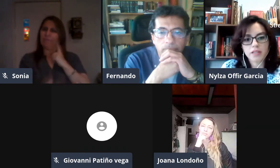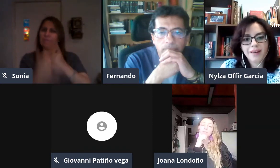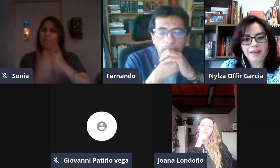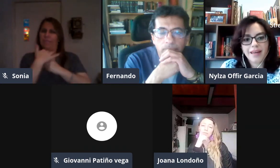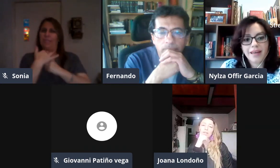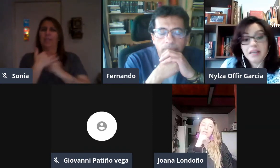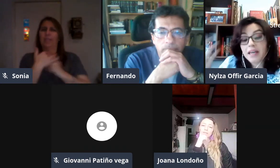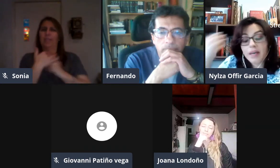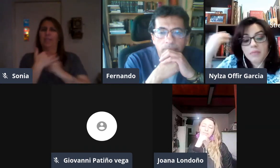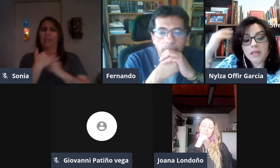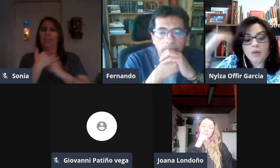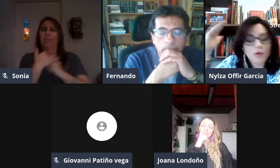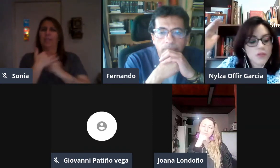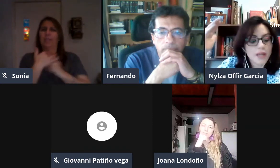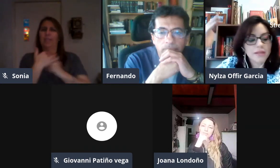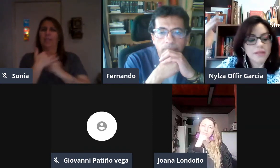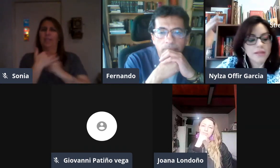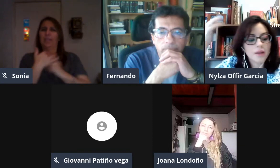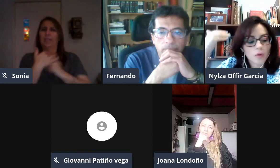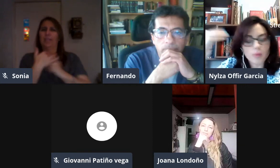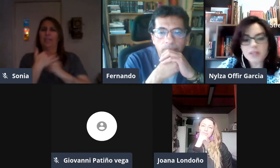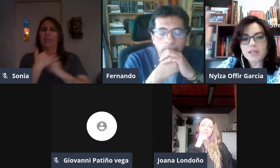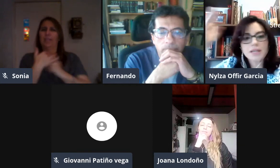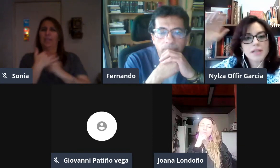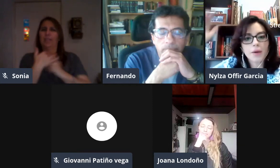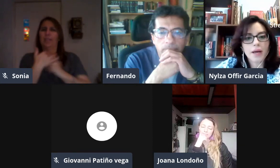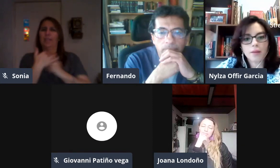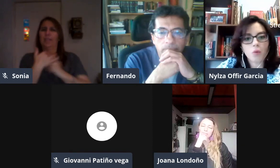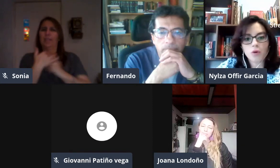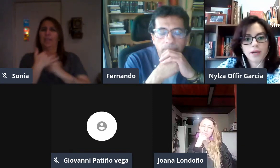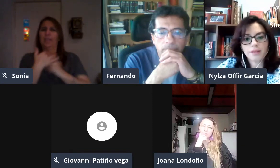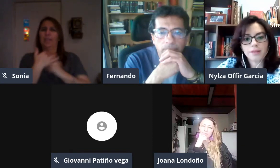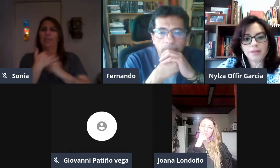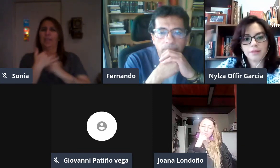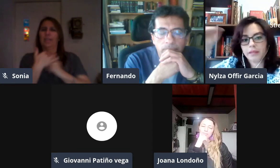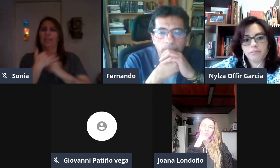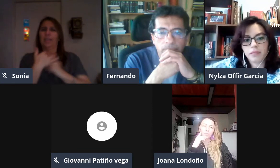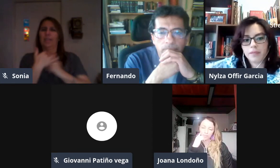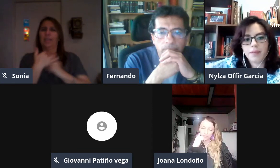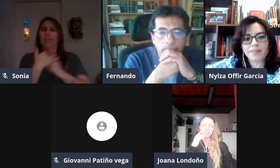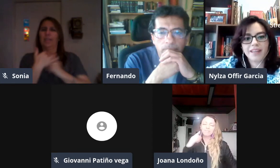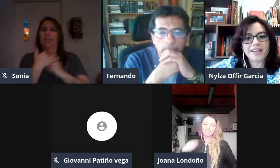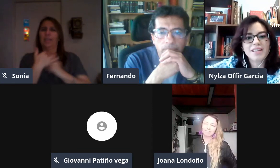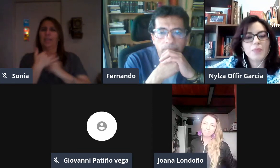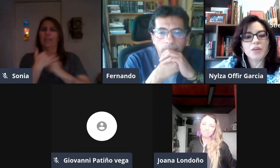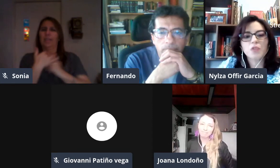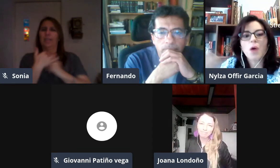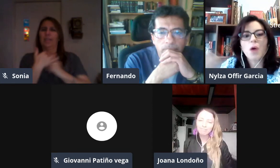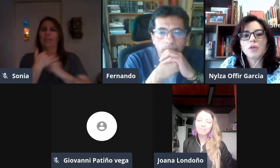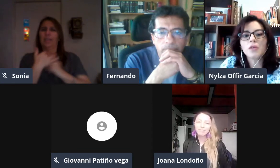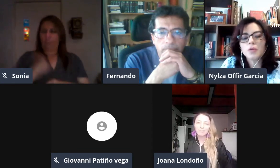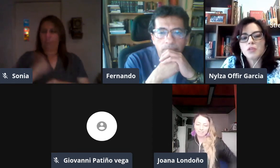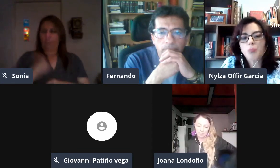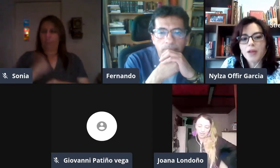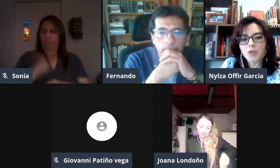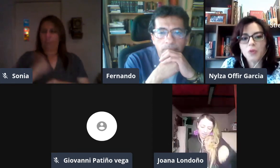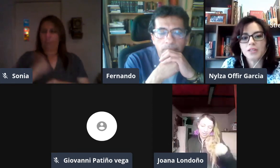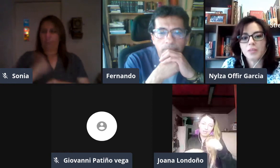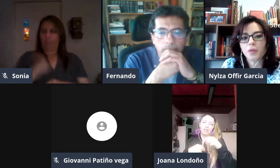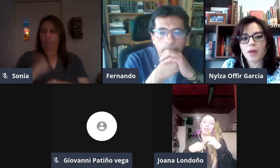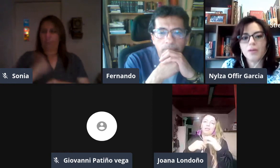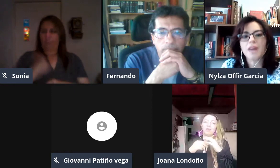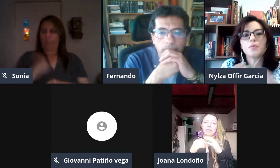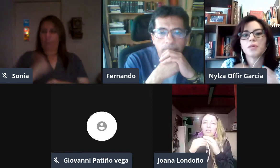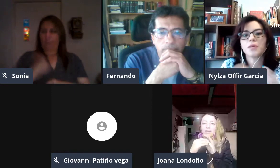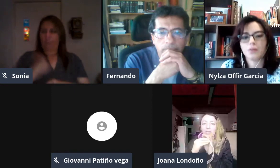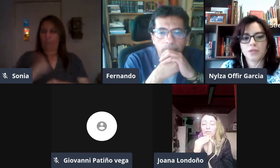allí en mi inconsciente o mi psiquis había borra en ella porque no ha habido un espacio